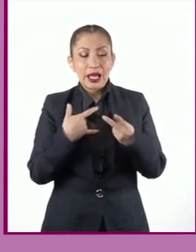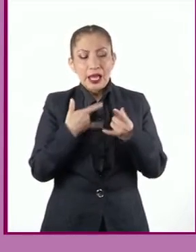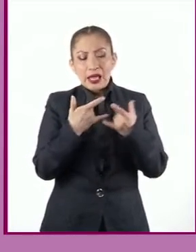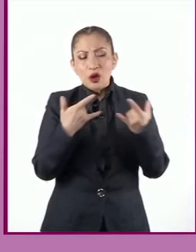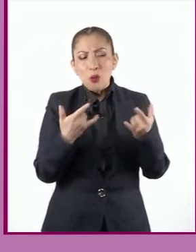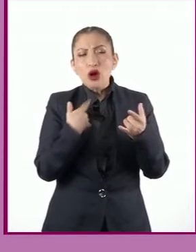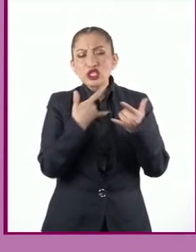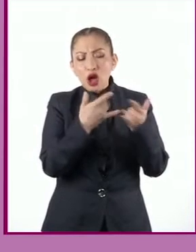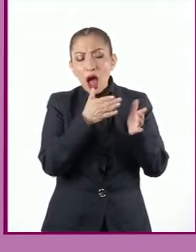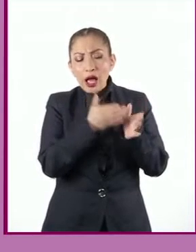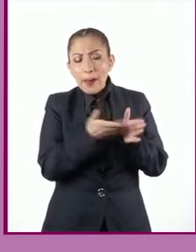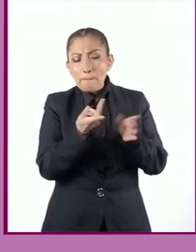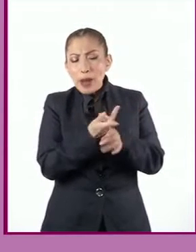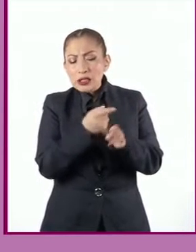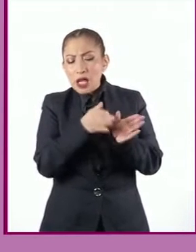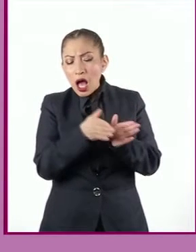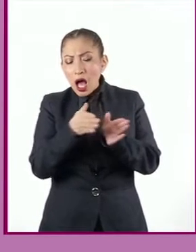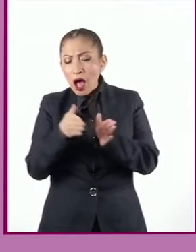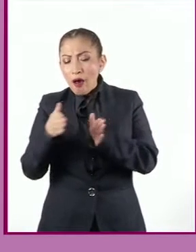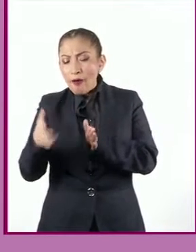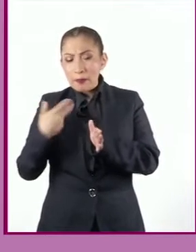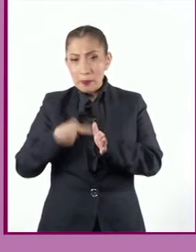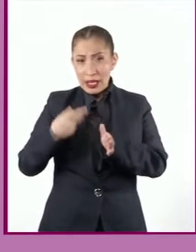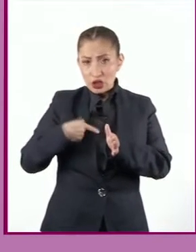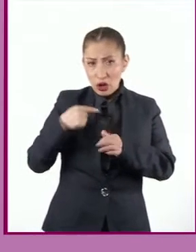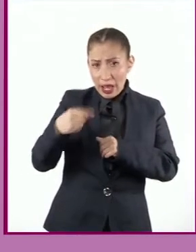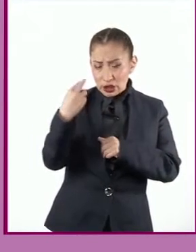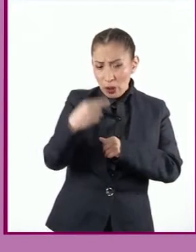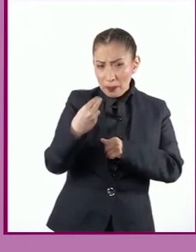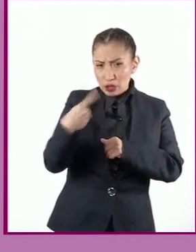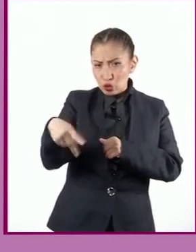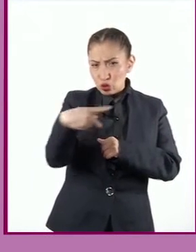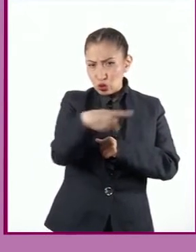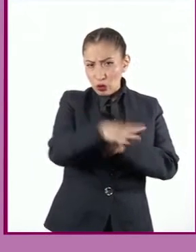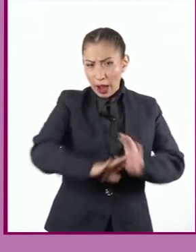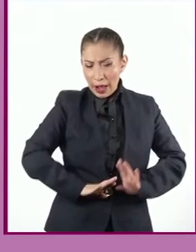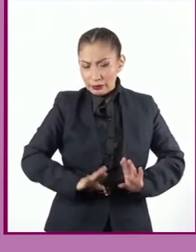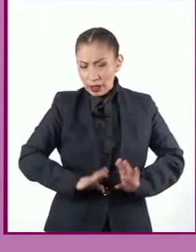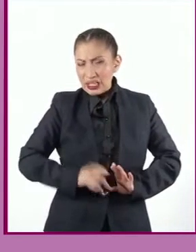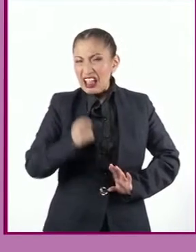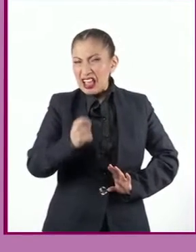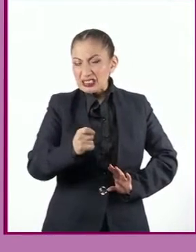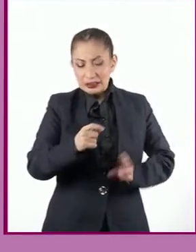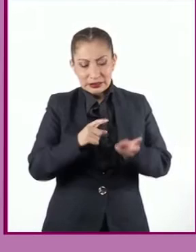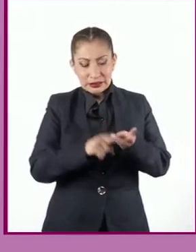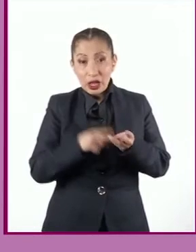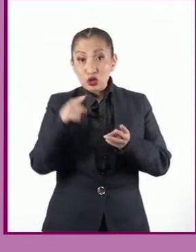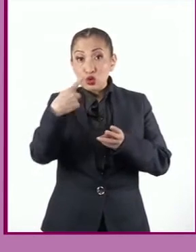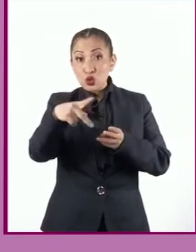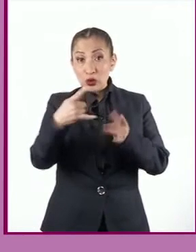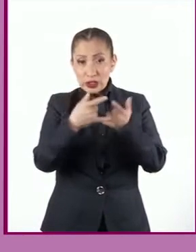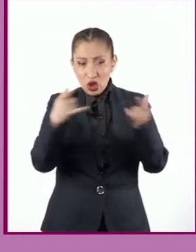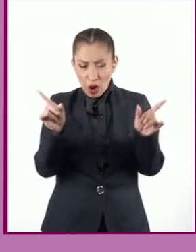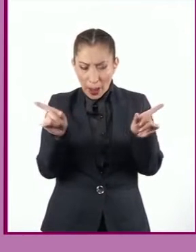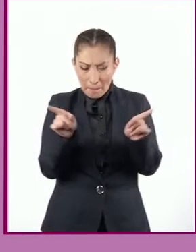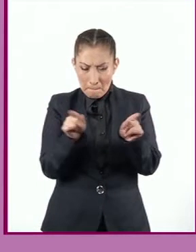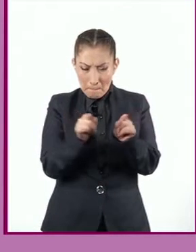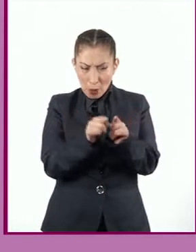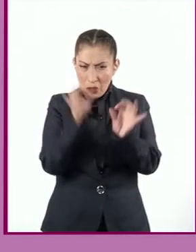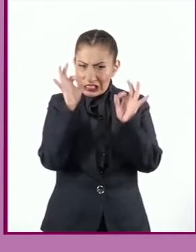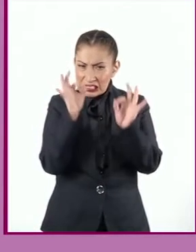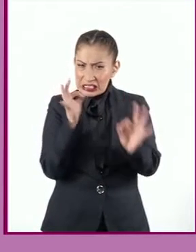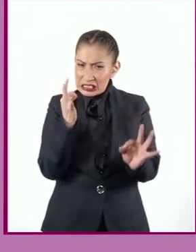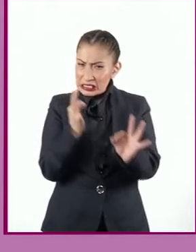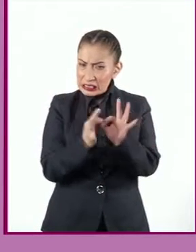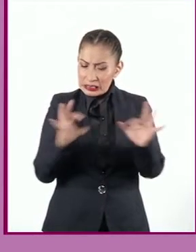y situaciones, personajes, nombres y características, resuman la historia lo más